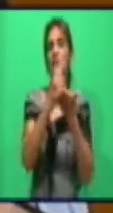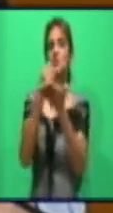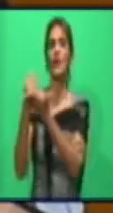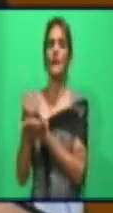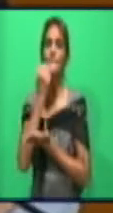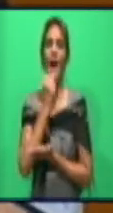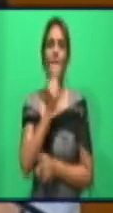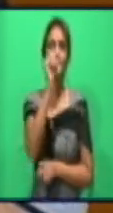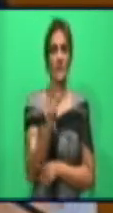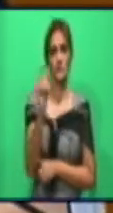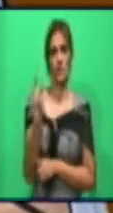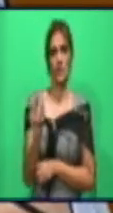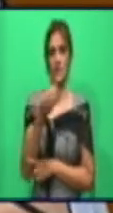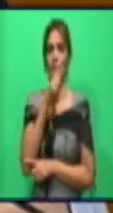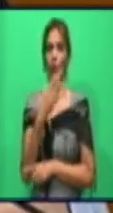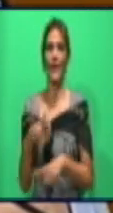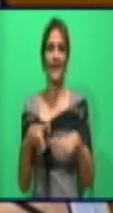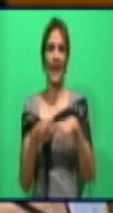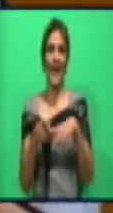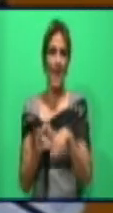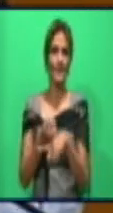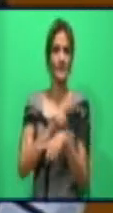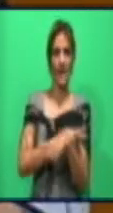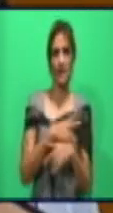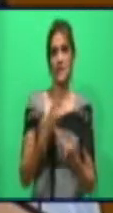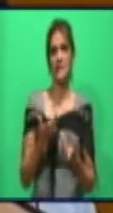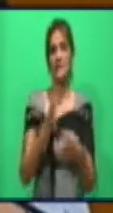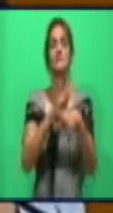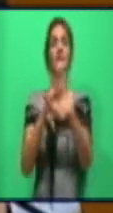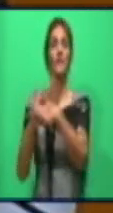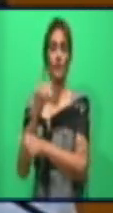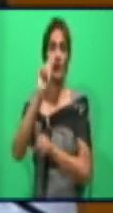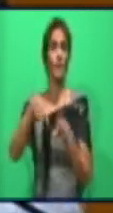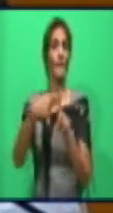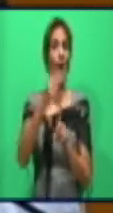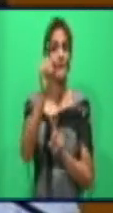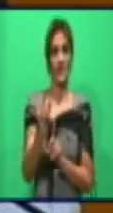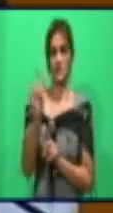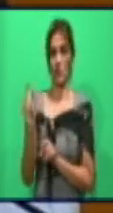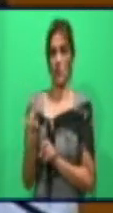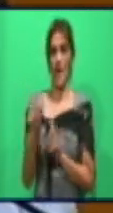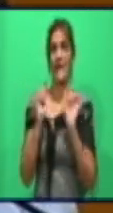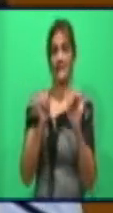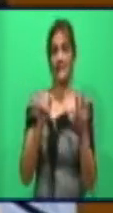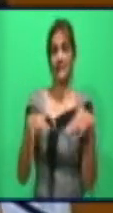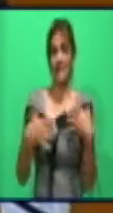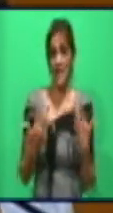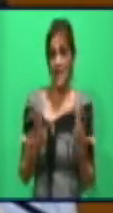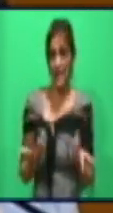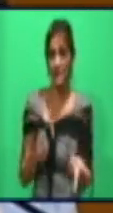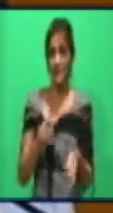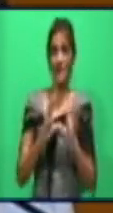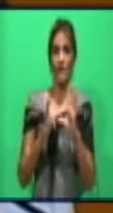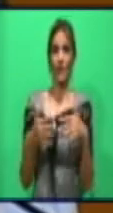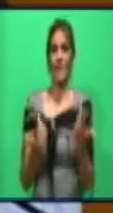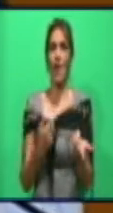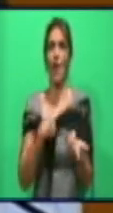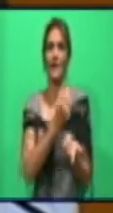evitar que se nos enfermen más más casos y en ese sentido es que nuestra intervención esté para el informativo